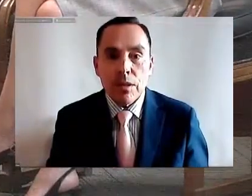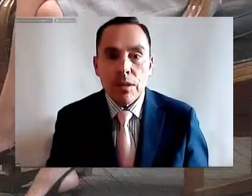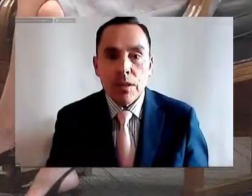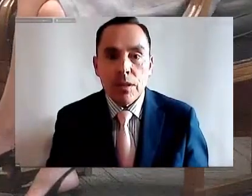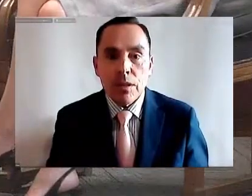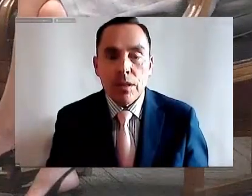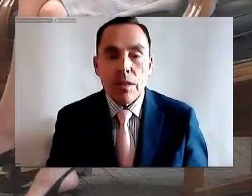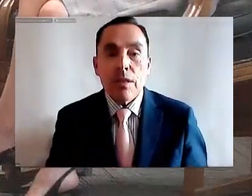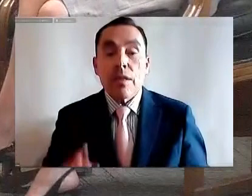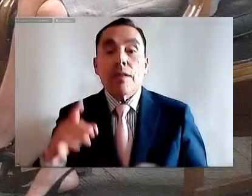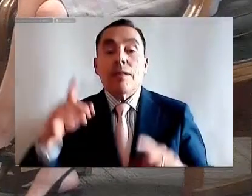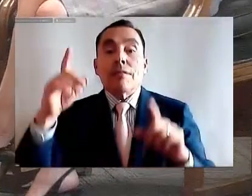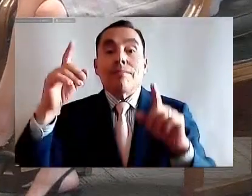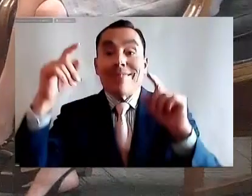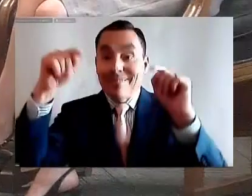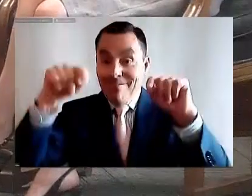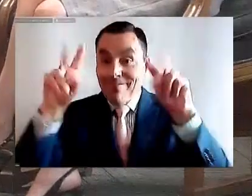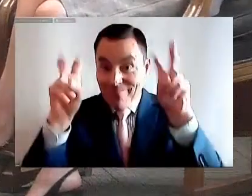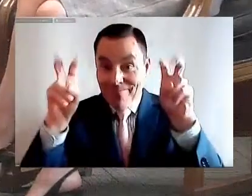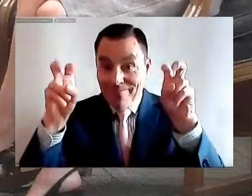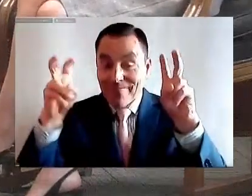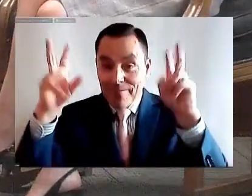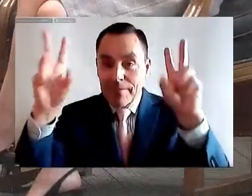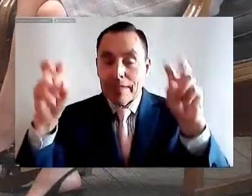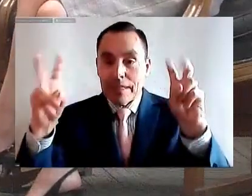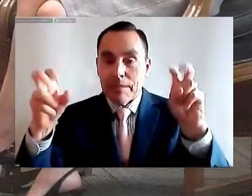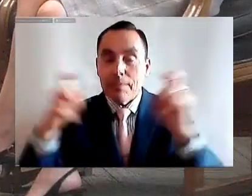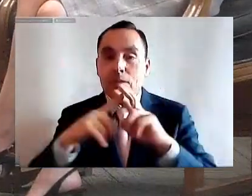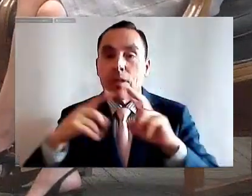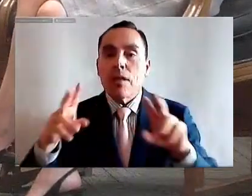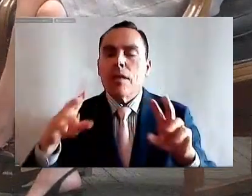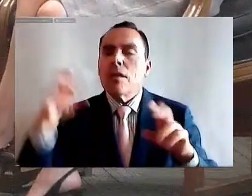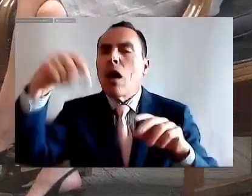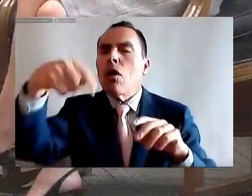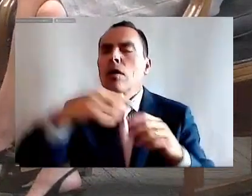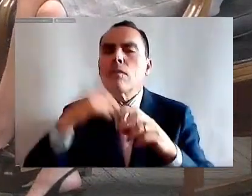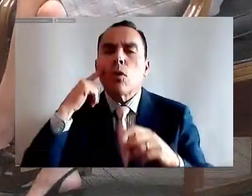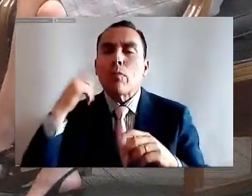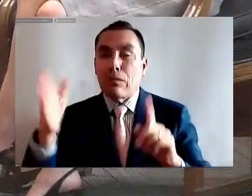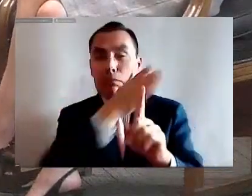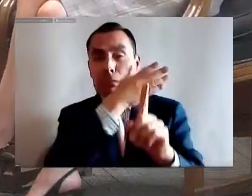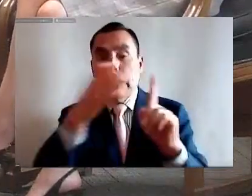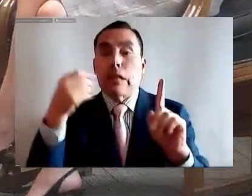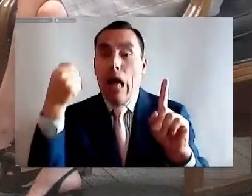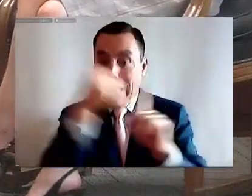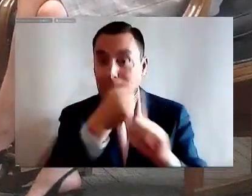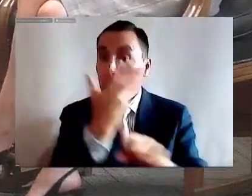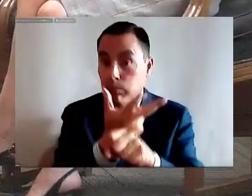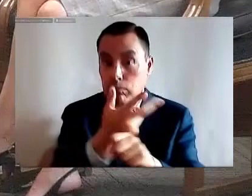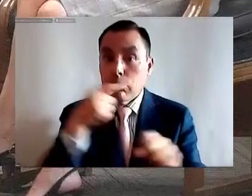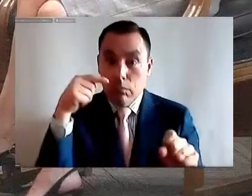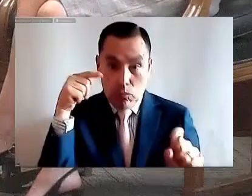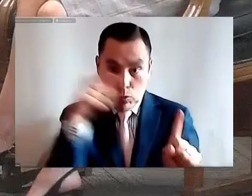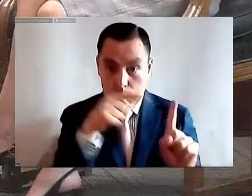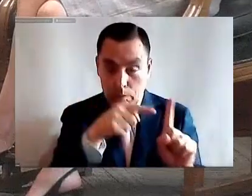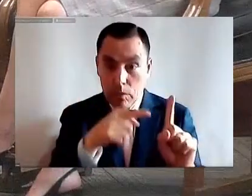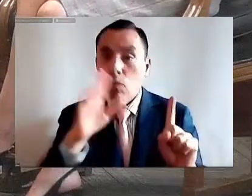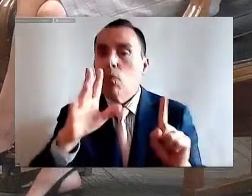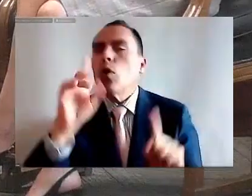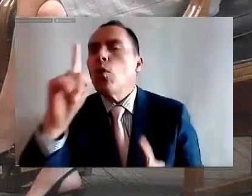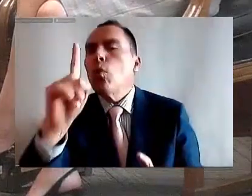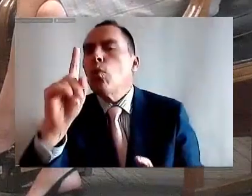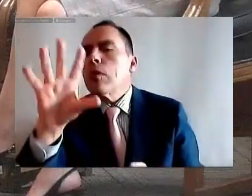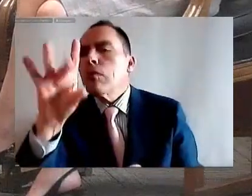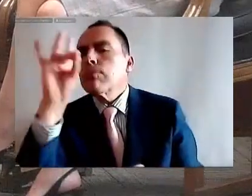Hay varios temas donde podemos apreciar la existencia de violencia. Yo me gustaría detenerme uno quizás que no es tan evidente, que es el ámbito del